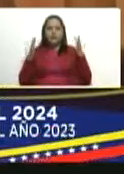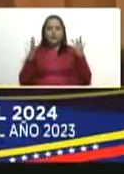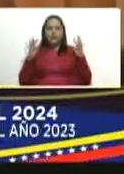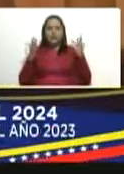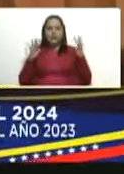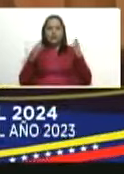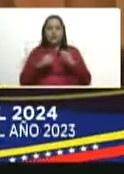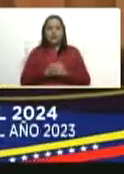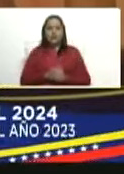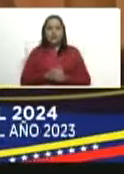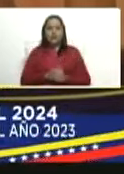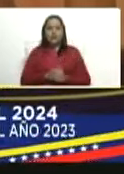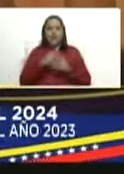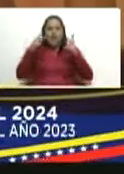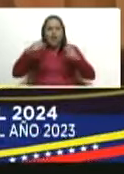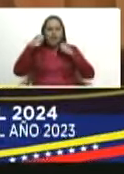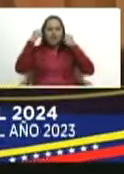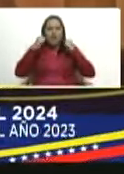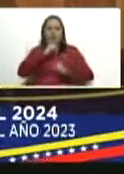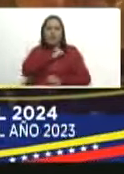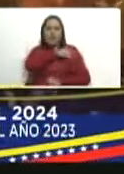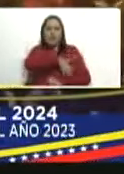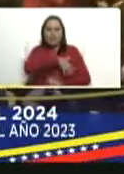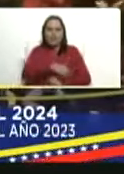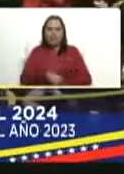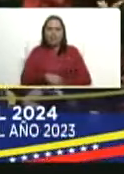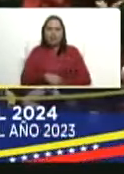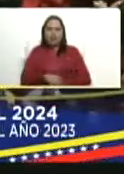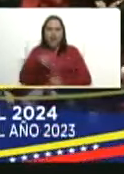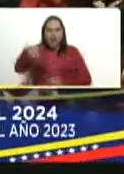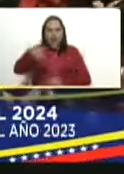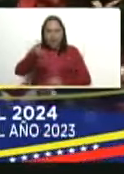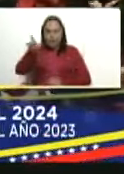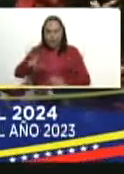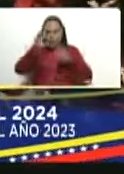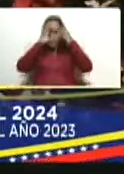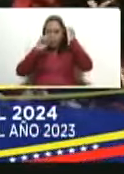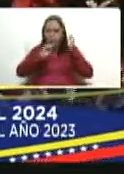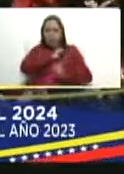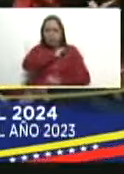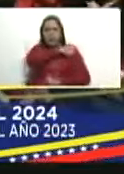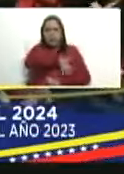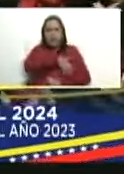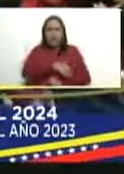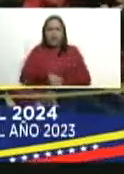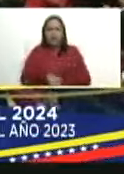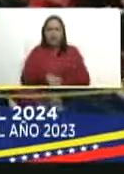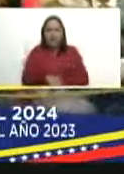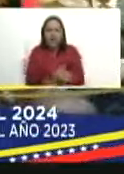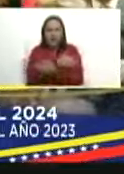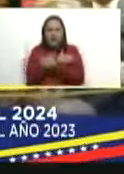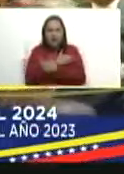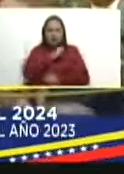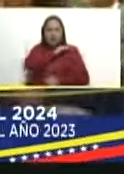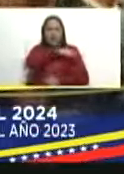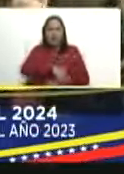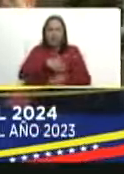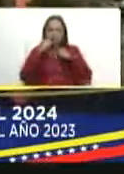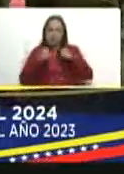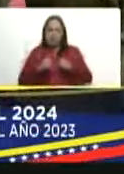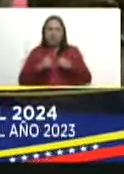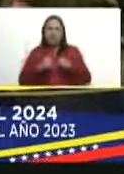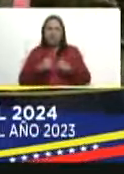¡Que viva Palestina! Aquí está el embajador de Palestina. Nuestro abrazo a la Palestina rebelde, a la Palestina que